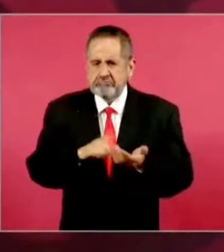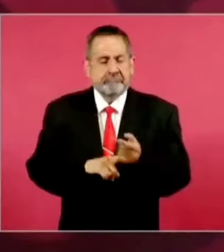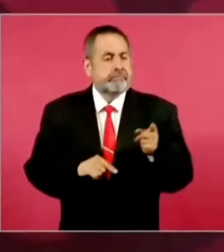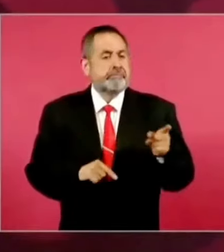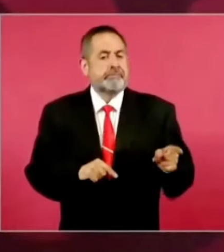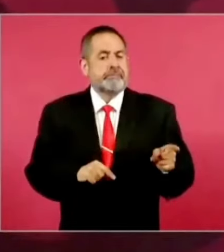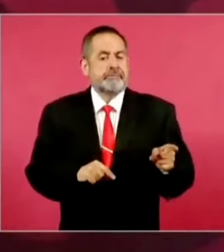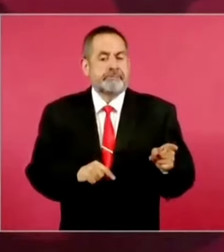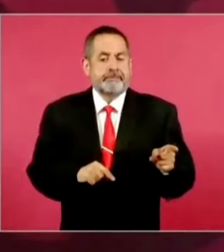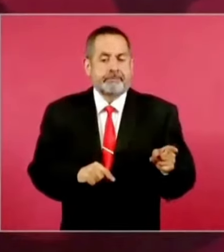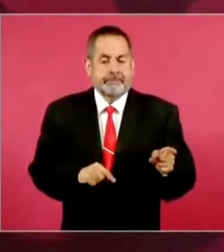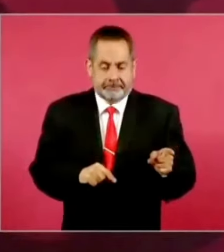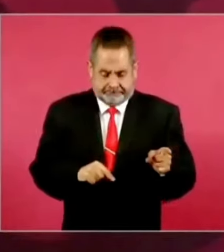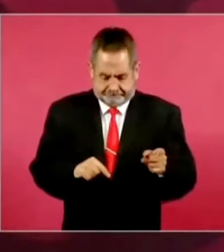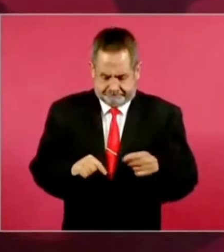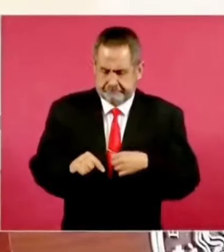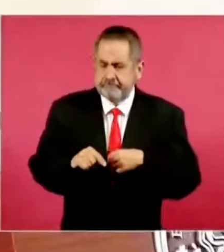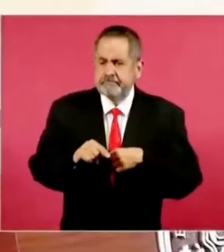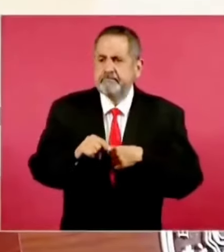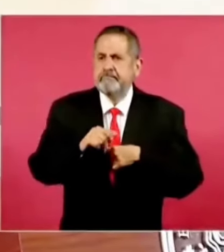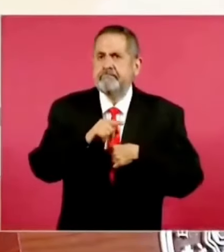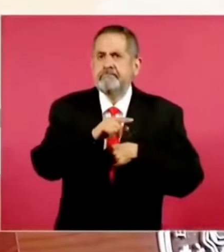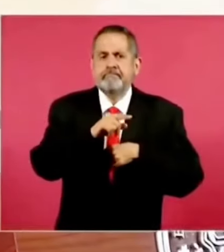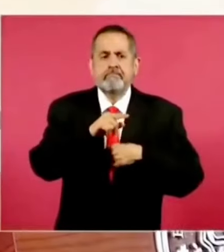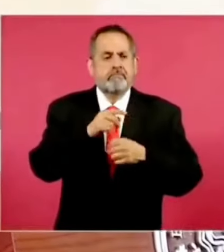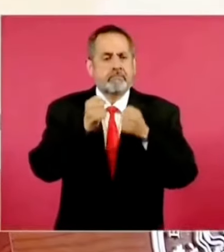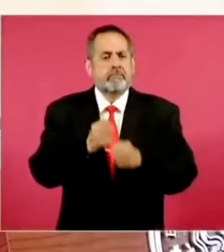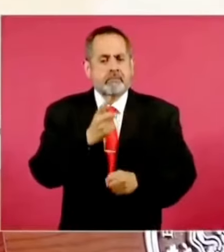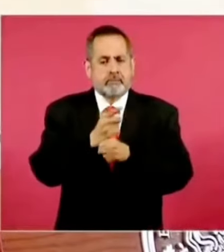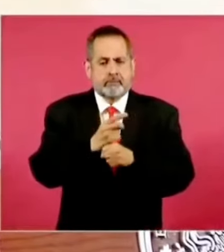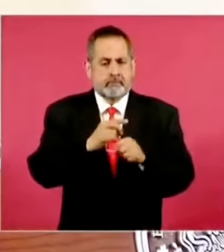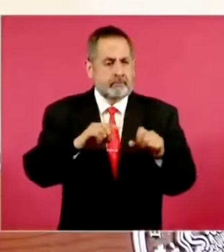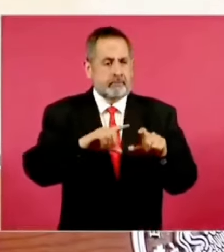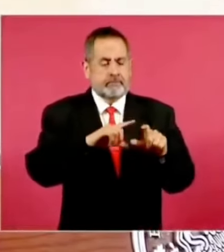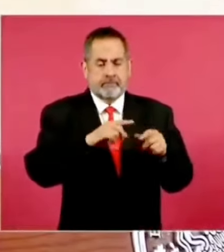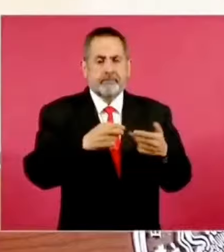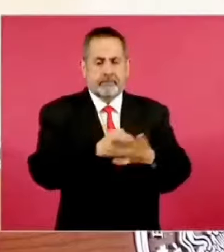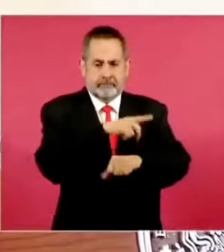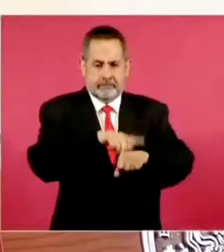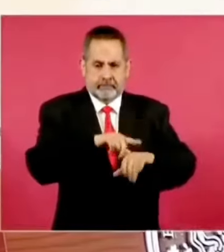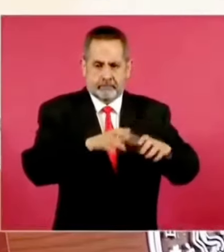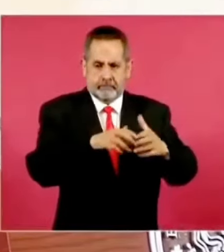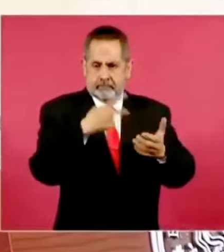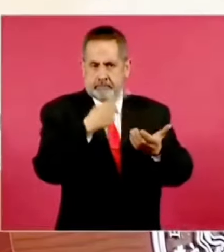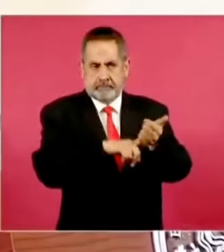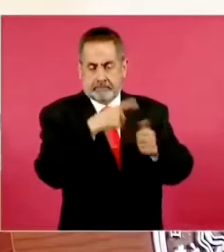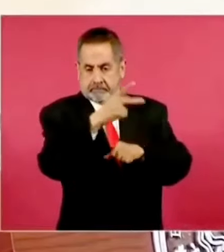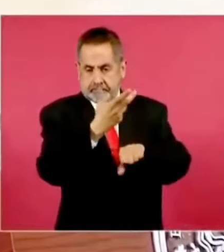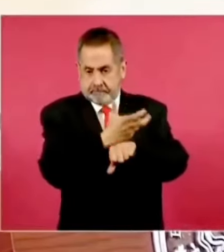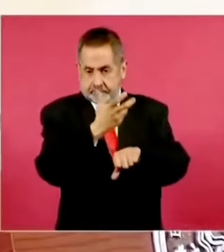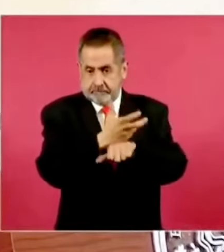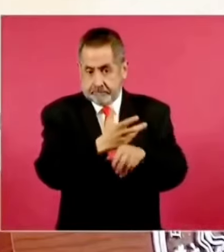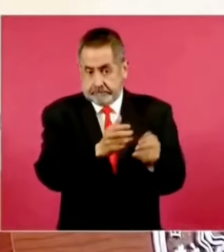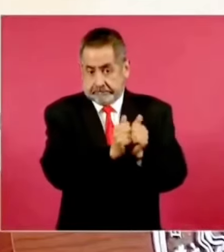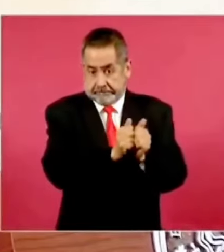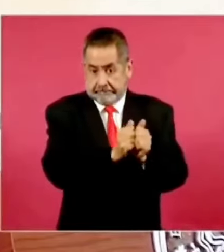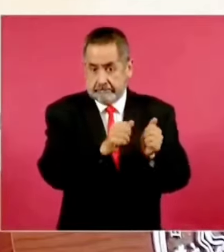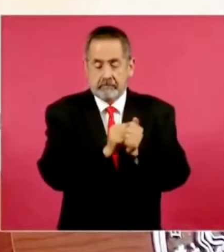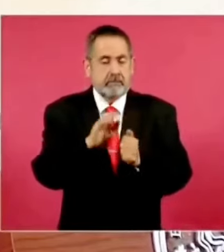extraordinaria encargada de seguridad nacional gente muy cercana a él